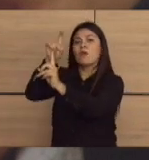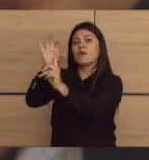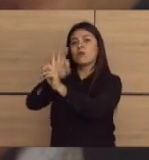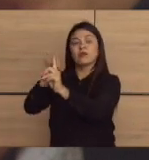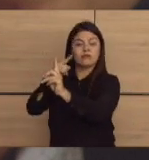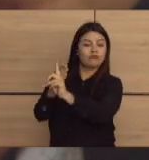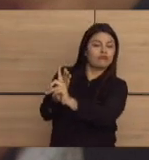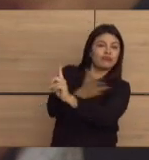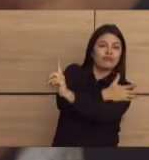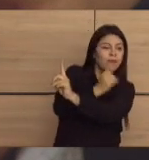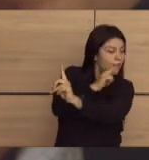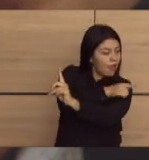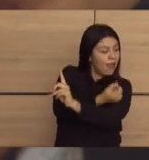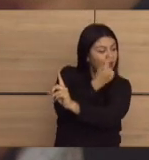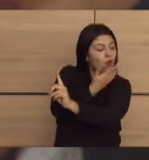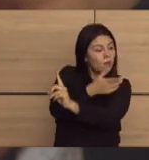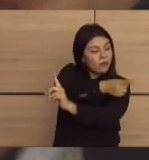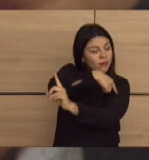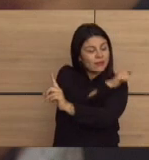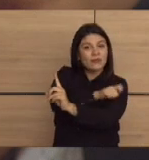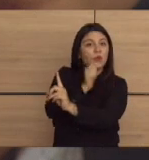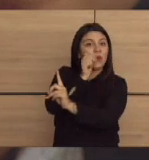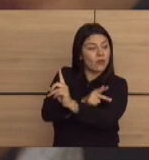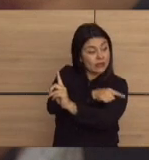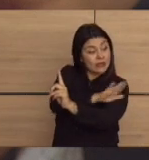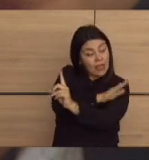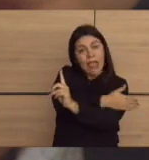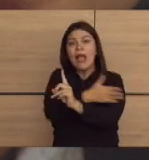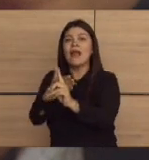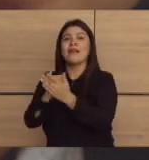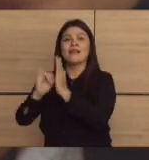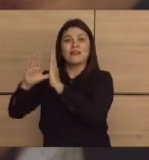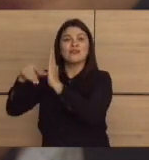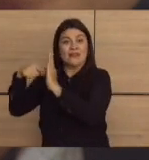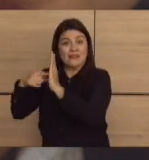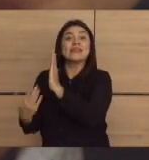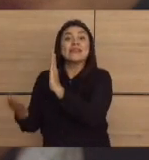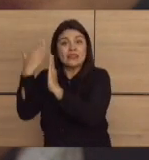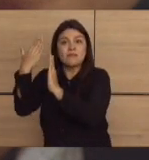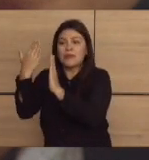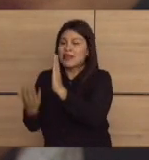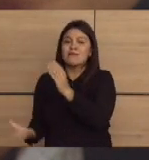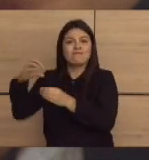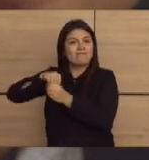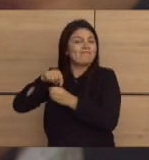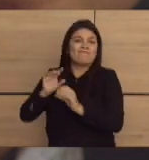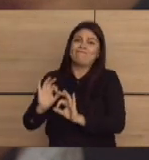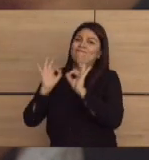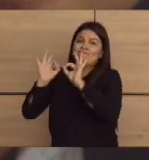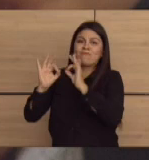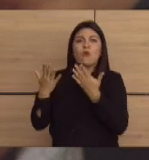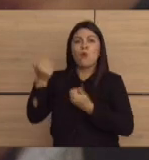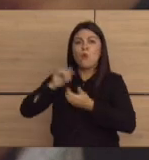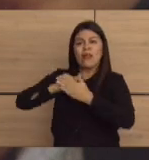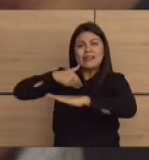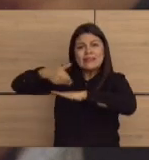humanismo y si entendemos que en las ciencias sociales también hay un complemento perfecto a las demandas